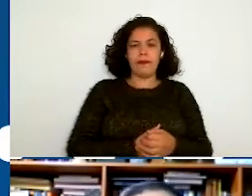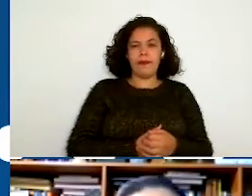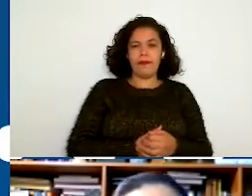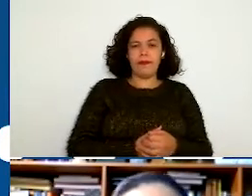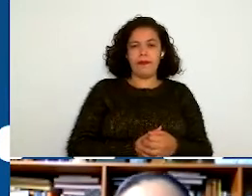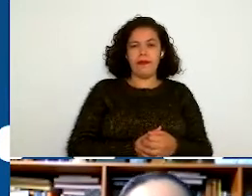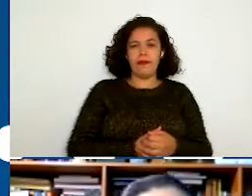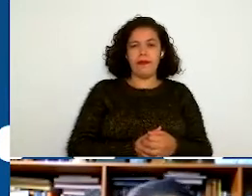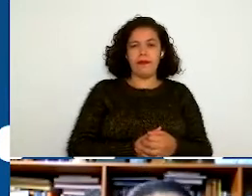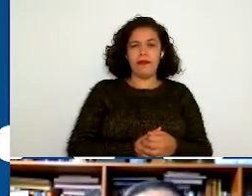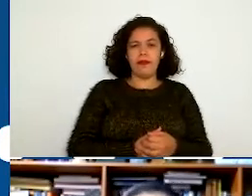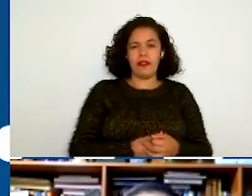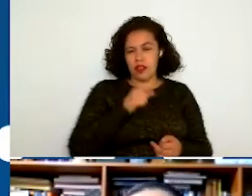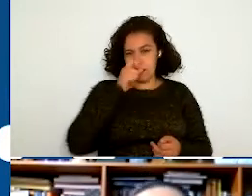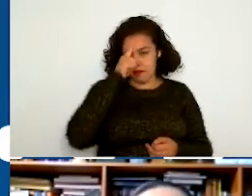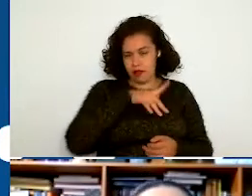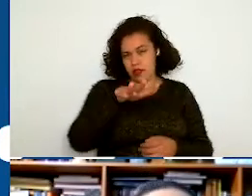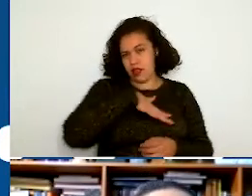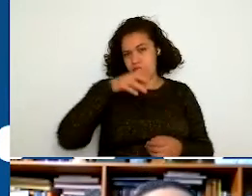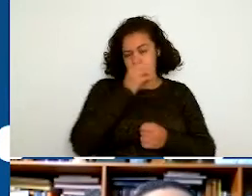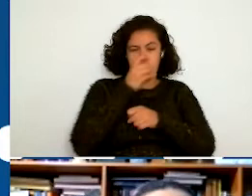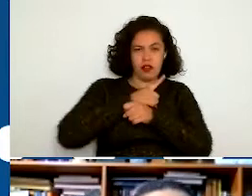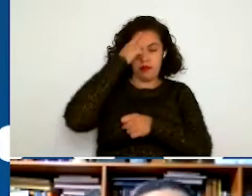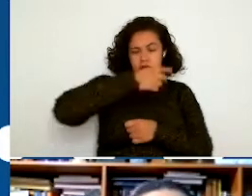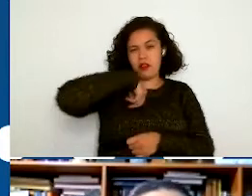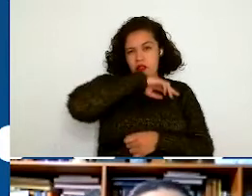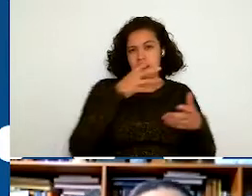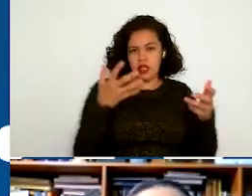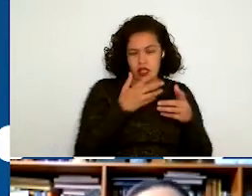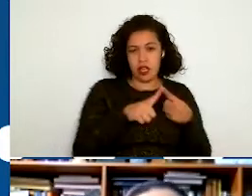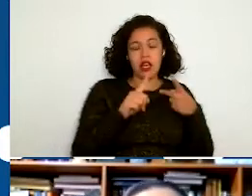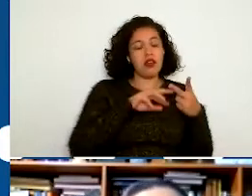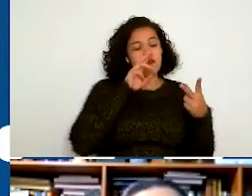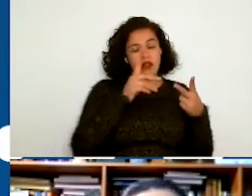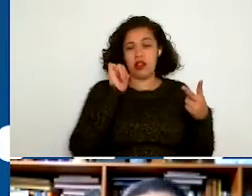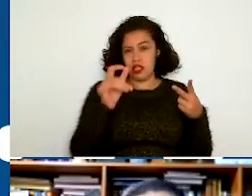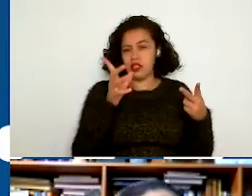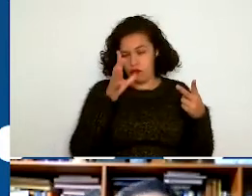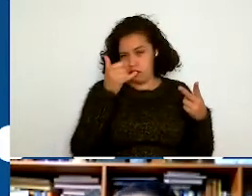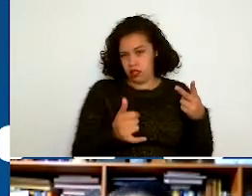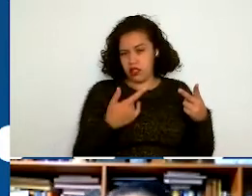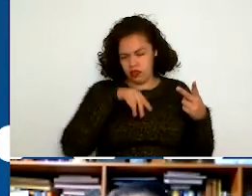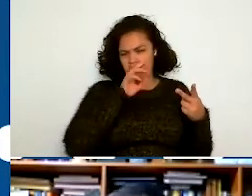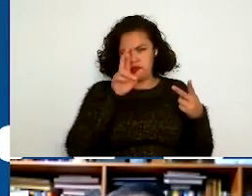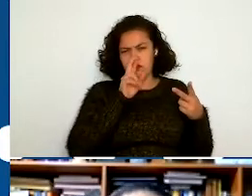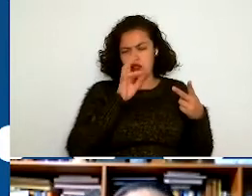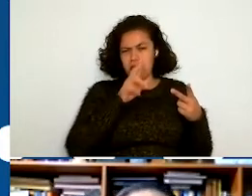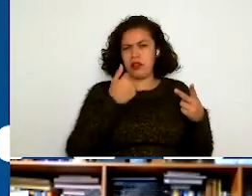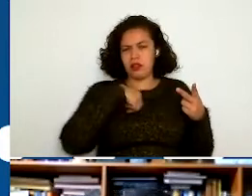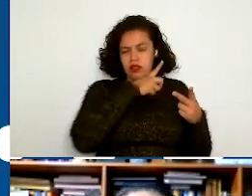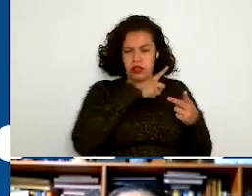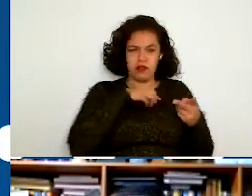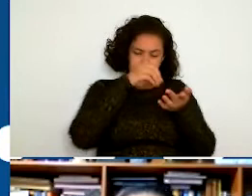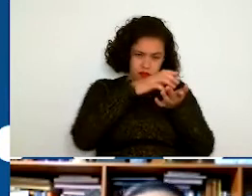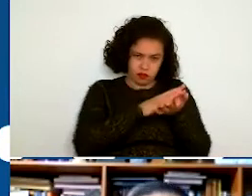también de oportunidad para que si nosotros estamos haciendo estas mejoras y nos está dando buenos resultados, hay que documentarlo y hay